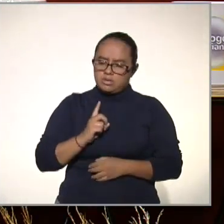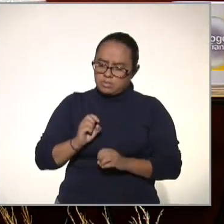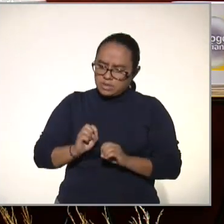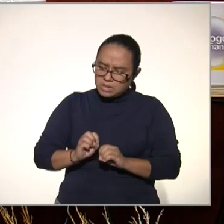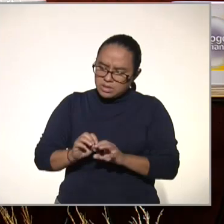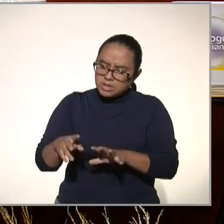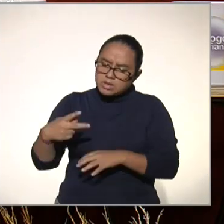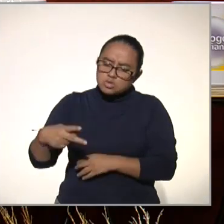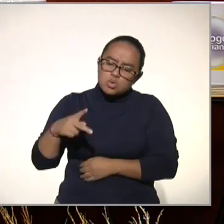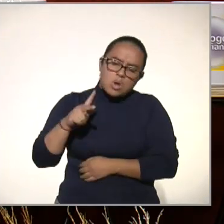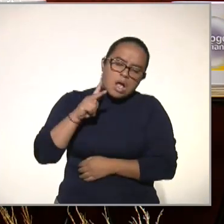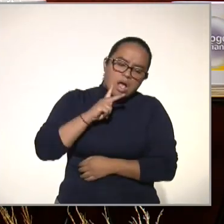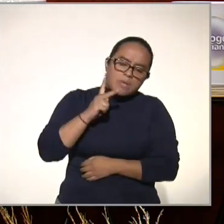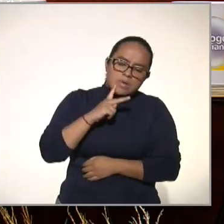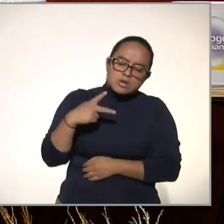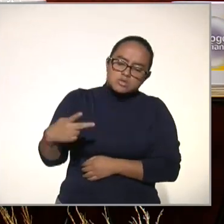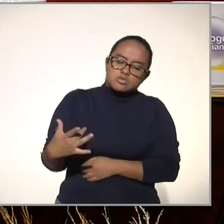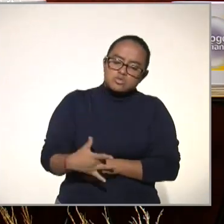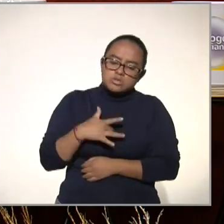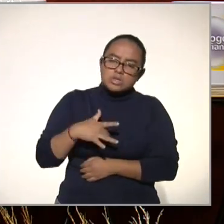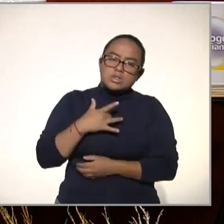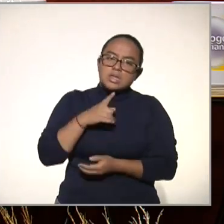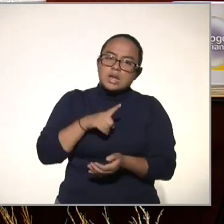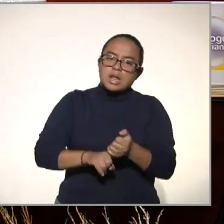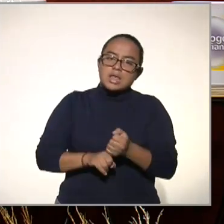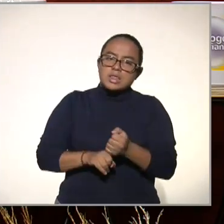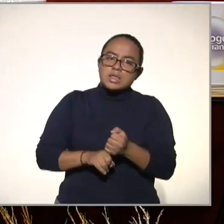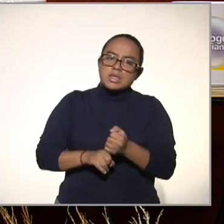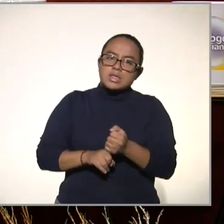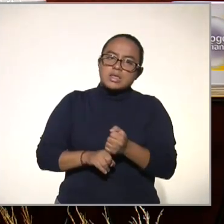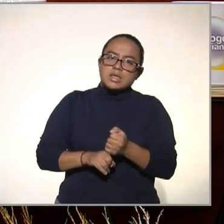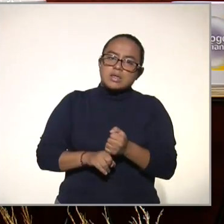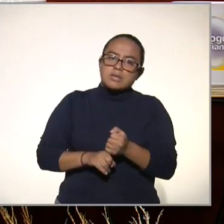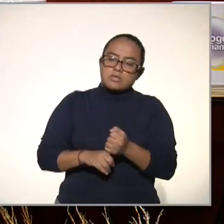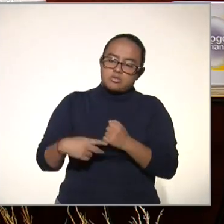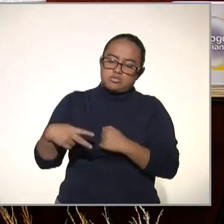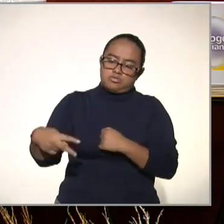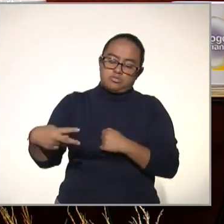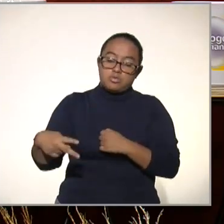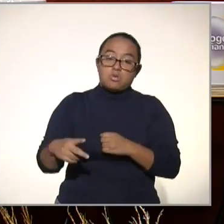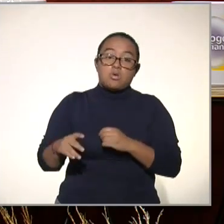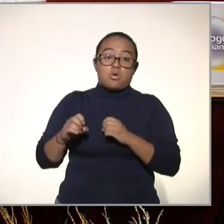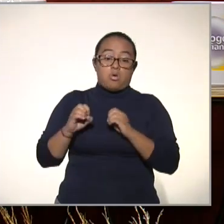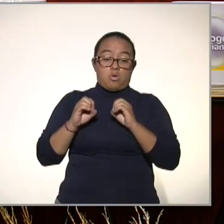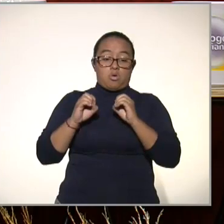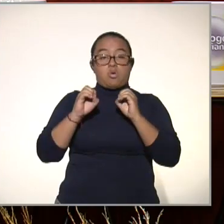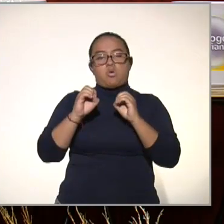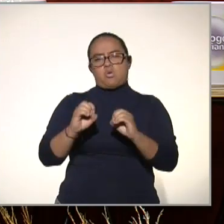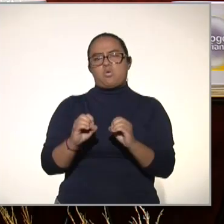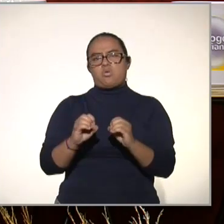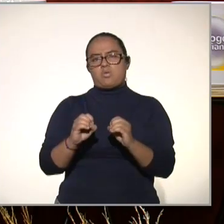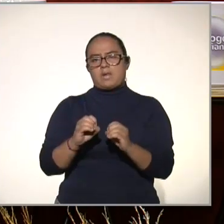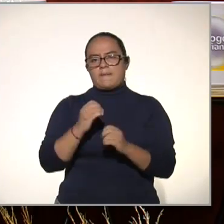que experimenten dentro de la cuestión o con